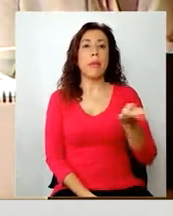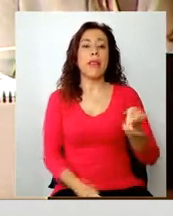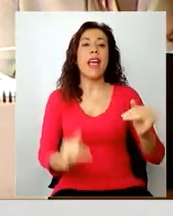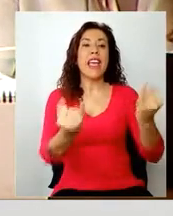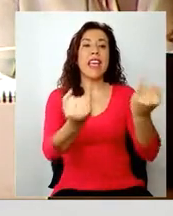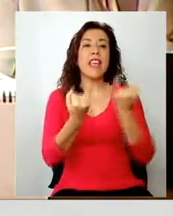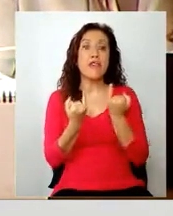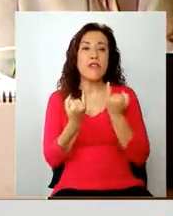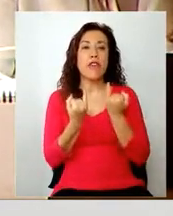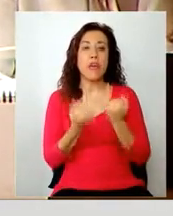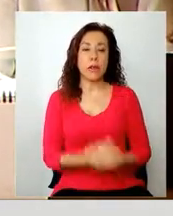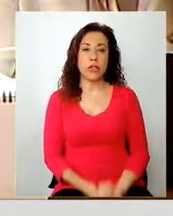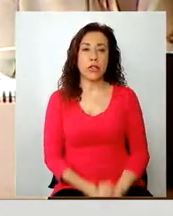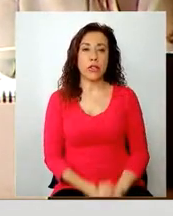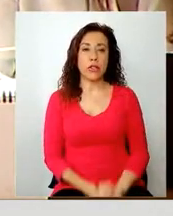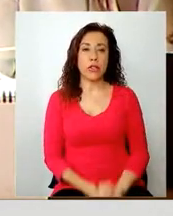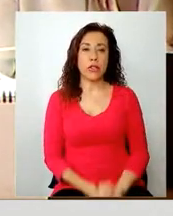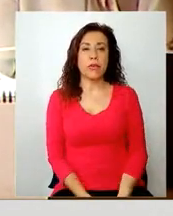Panamericanos